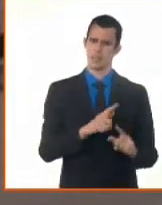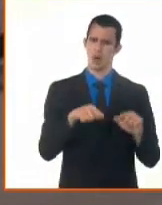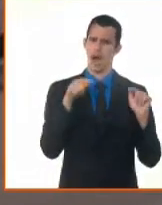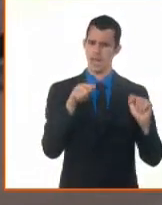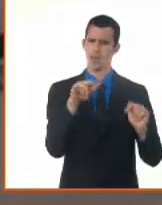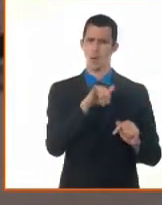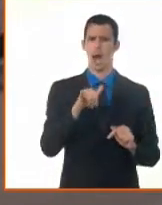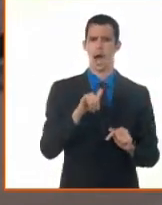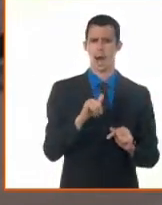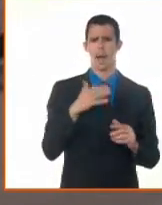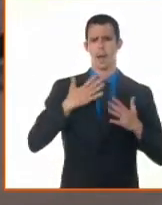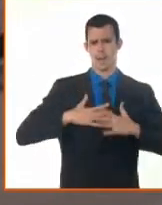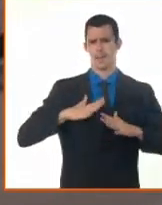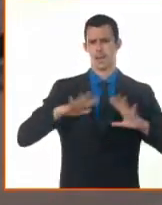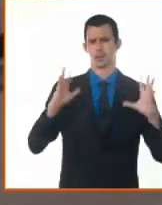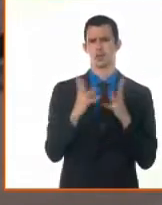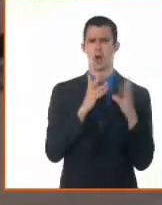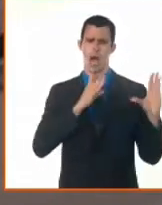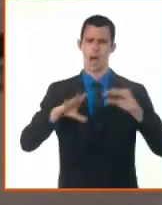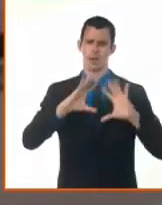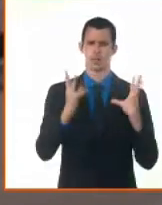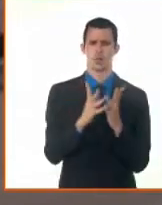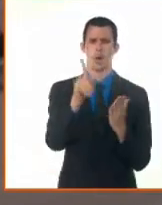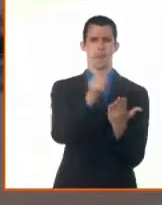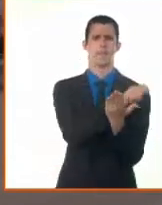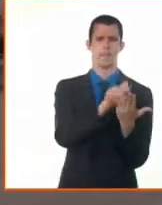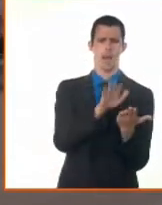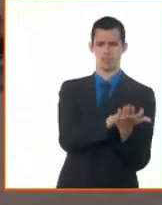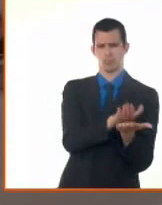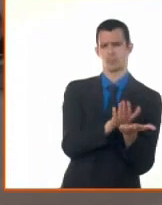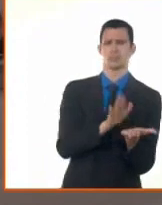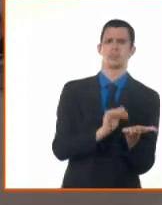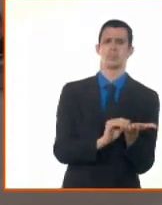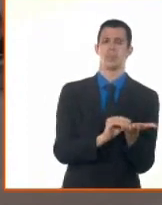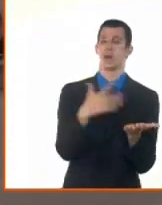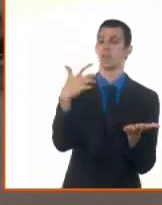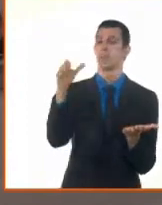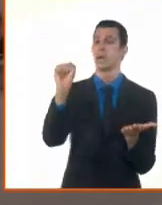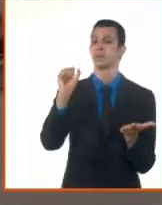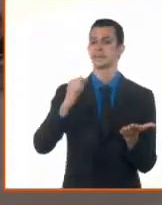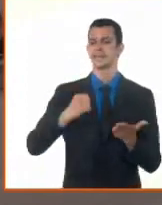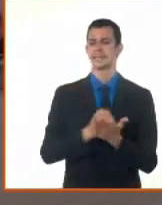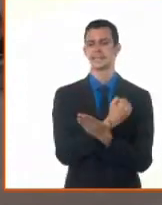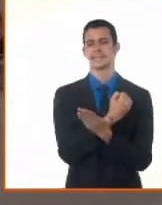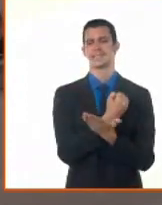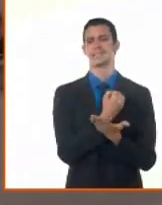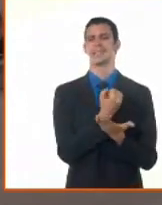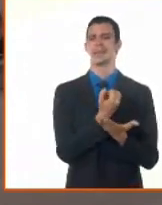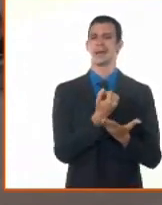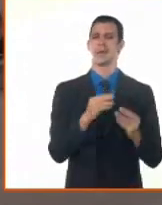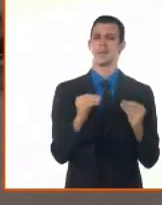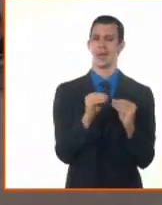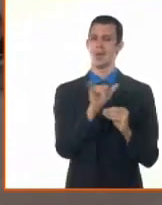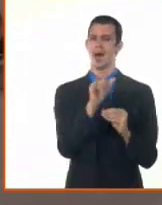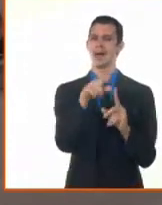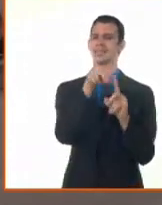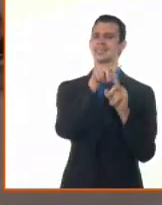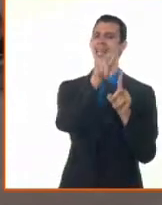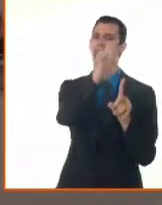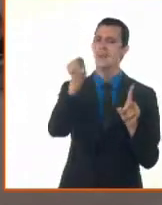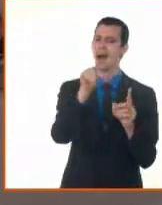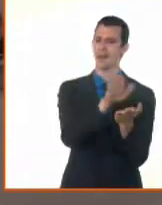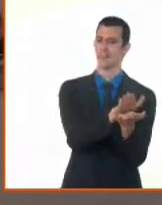en fin vamos a decir que discurso Mira no es muy Sensato yo siempre eso